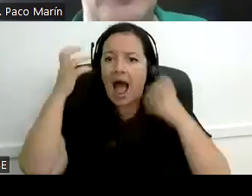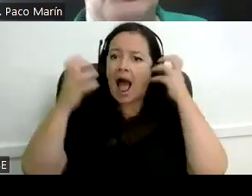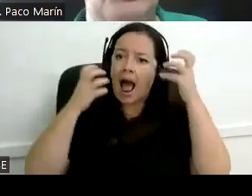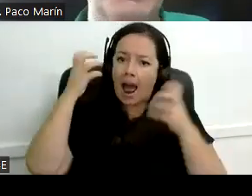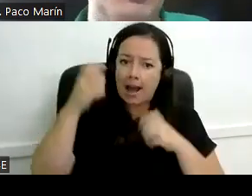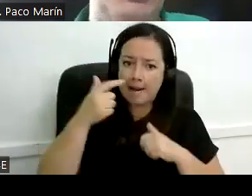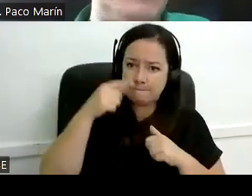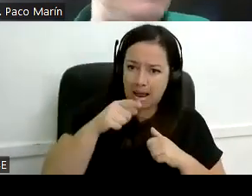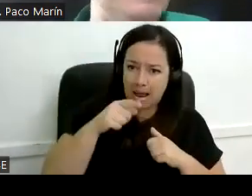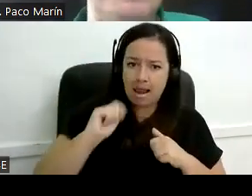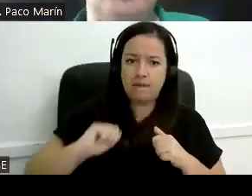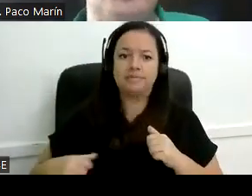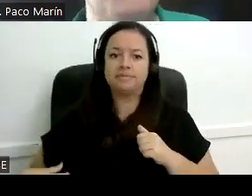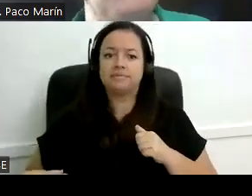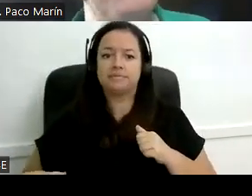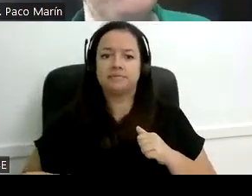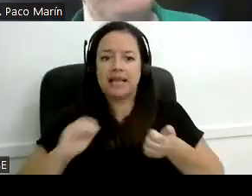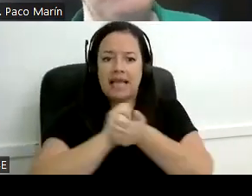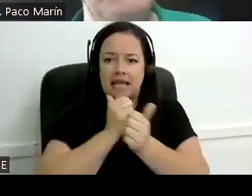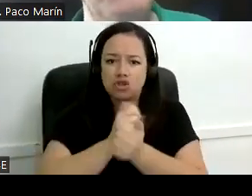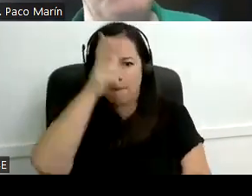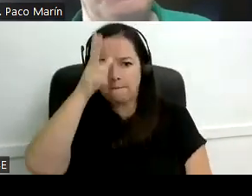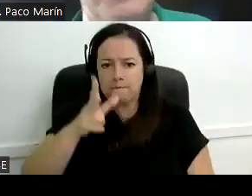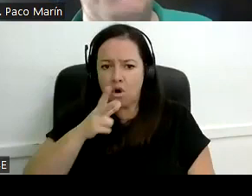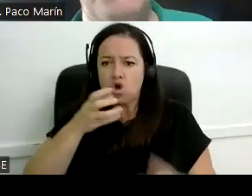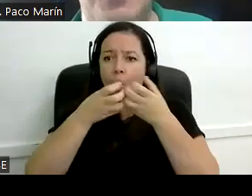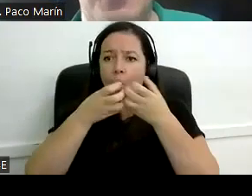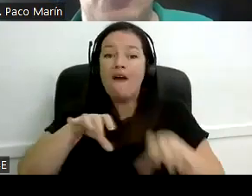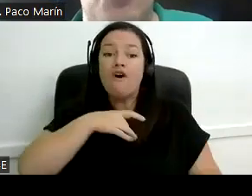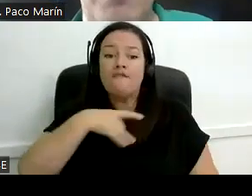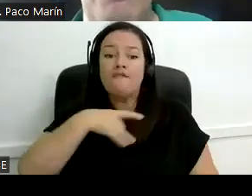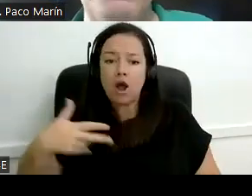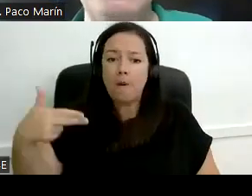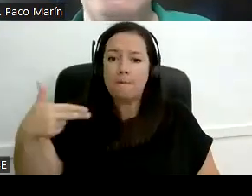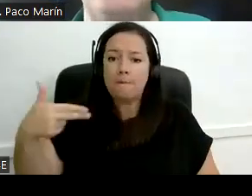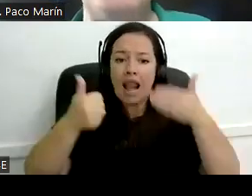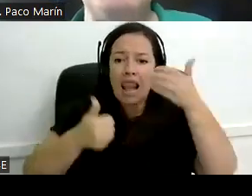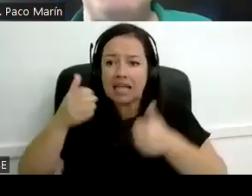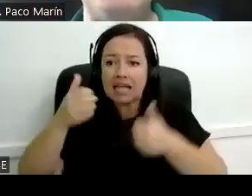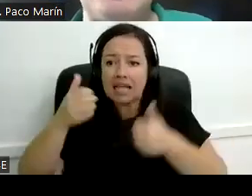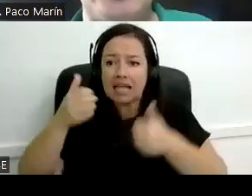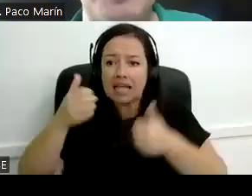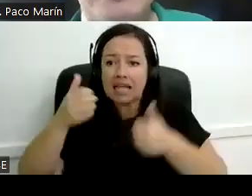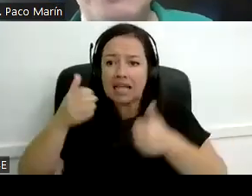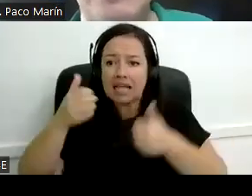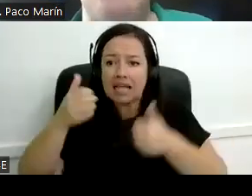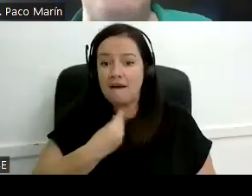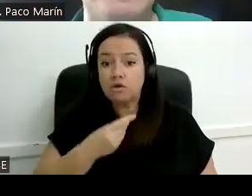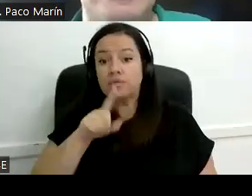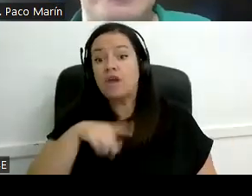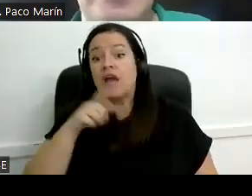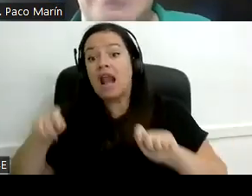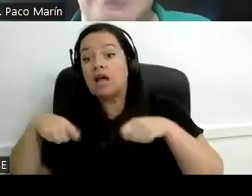estos alimentos que veis aquí, en queso, pollo, en claras de huevo, pescado, leche o pavo, y de origen vegetal en las semillas de